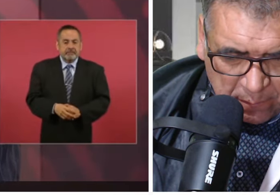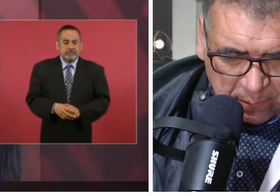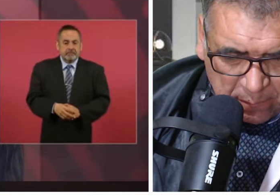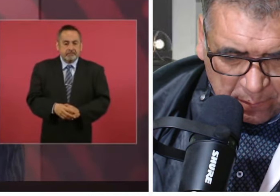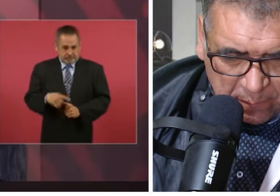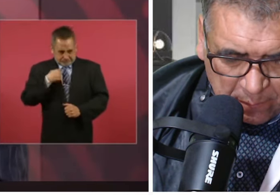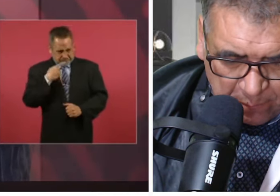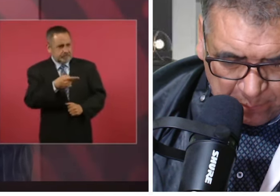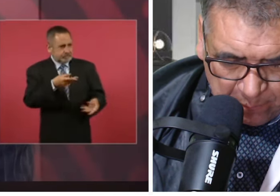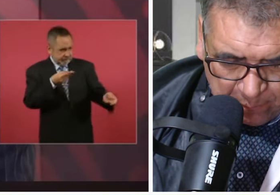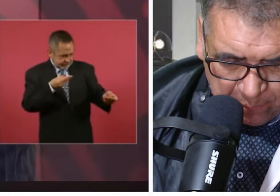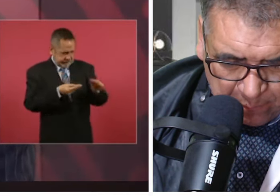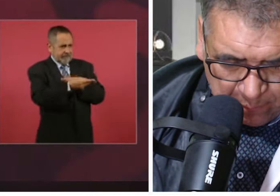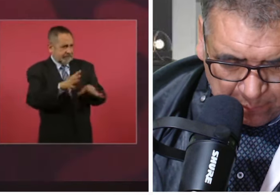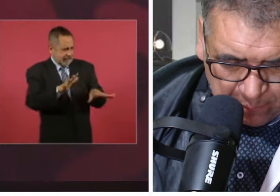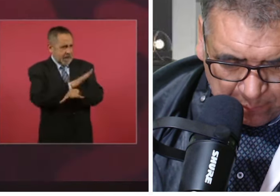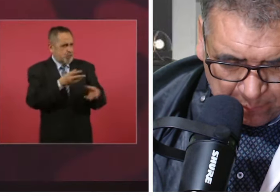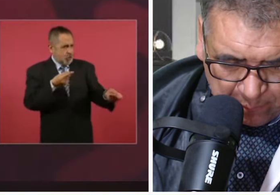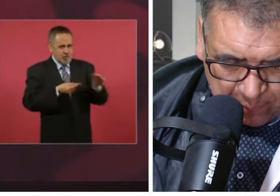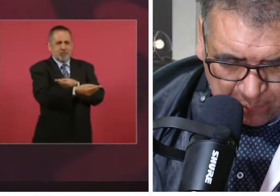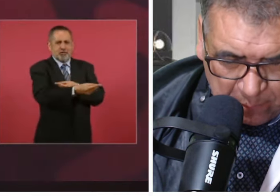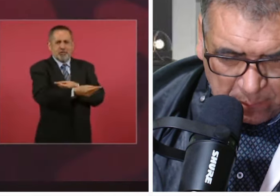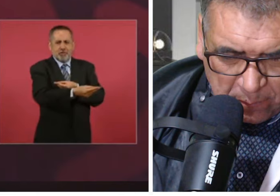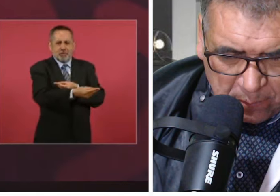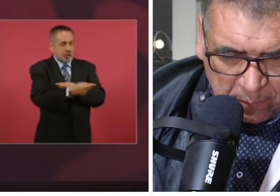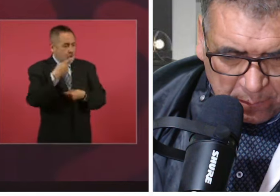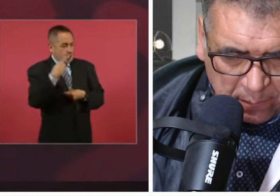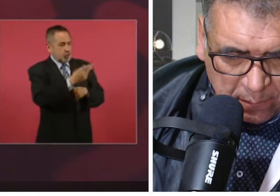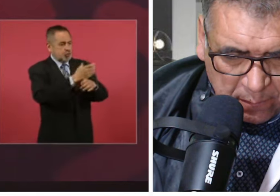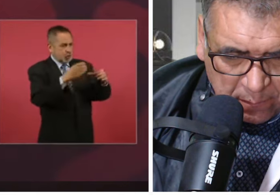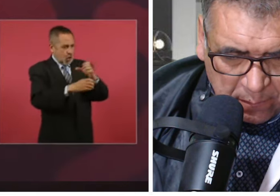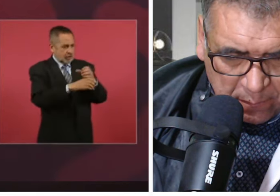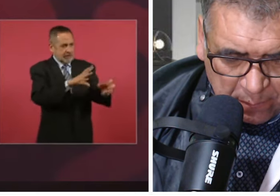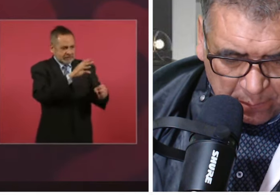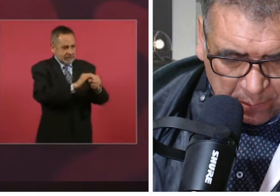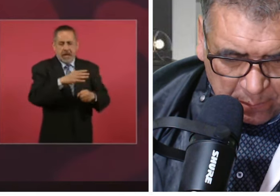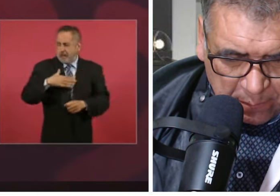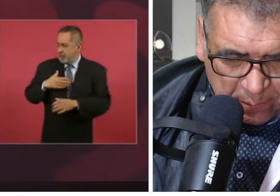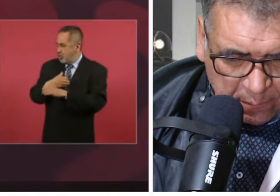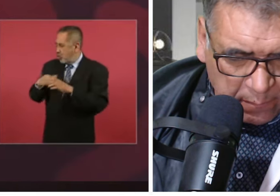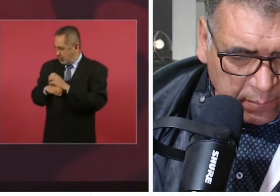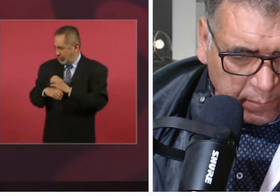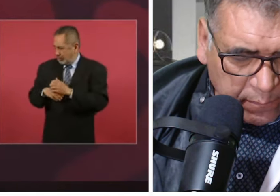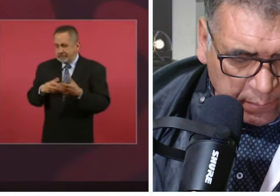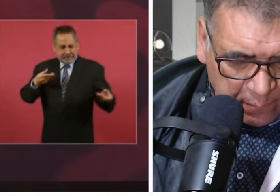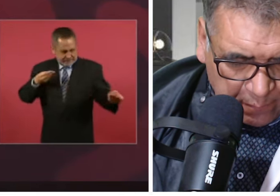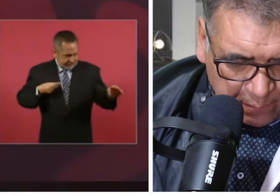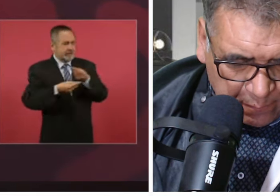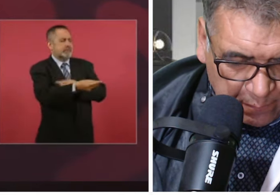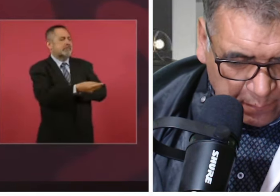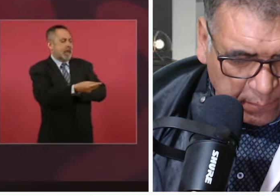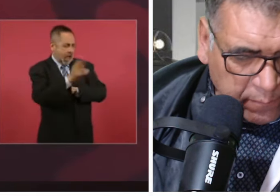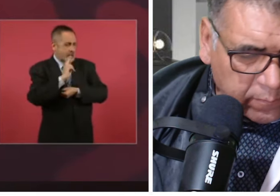vamos a cambiar lo que tú tienes y tu familia, y lo que yo tengo y mi